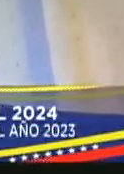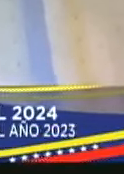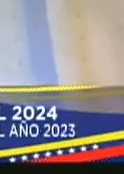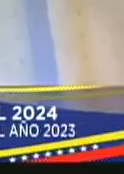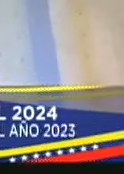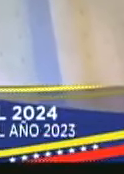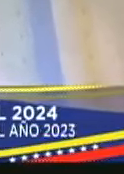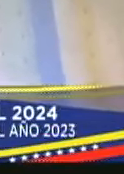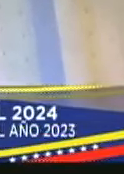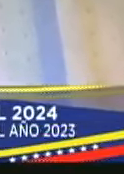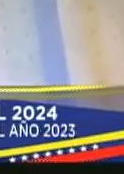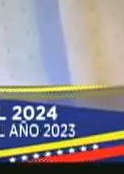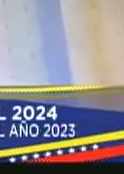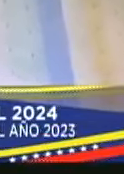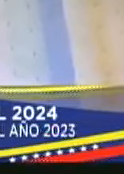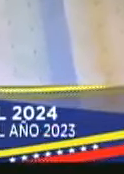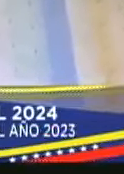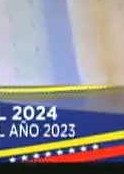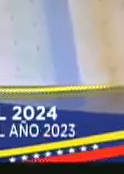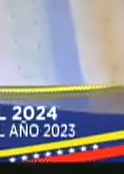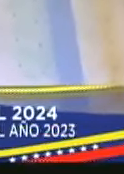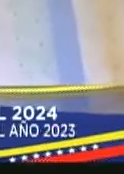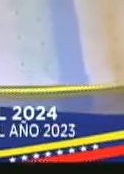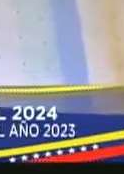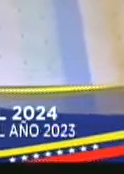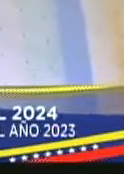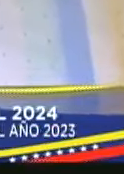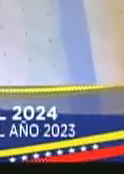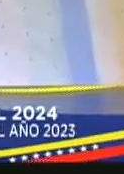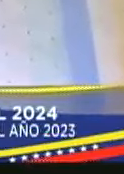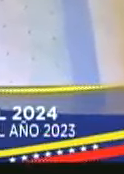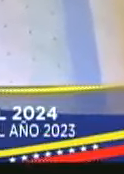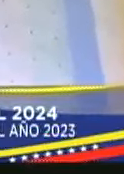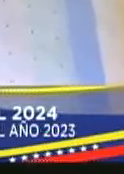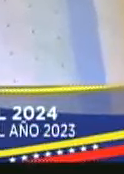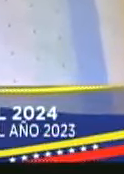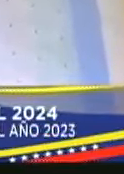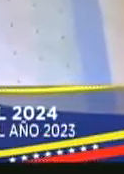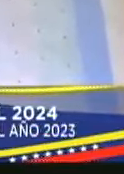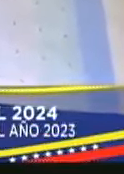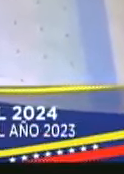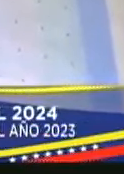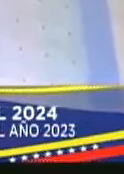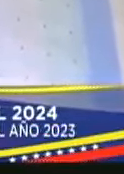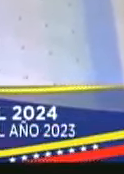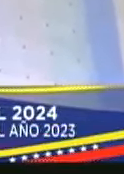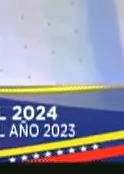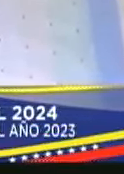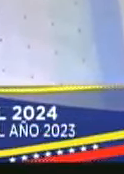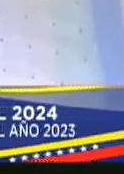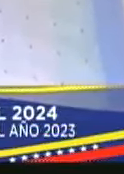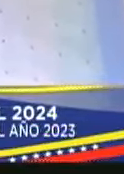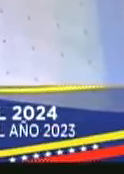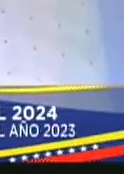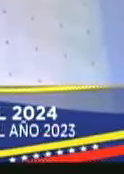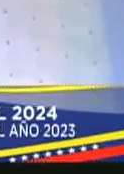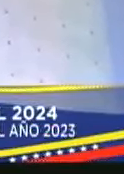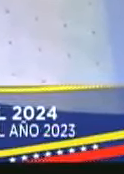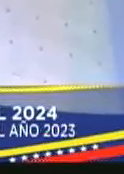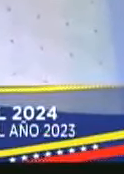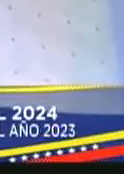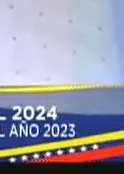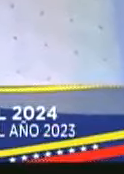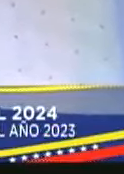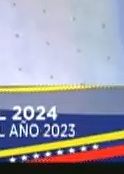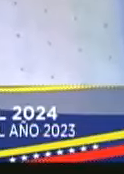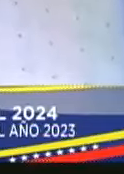insoslayable de participar activamente en los cambios que demanda la nueva época, de avanzar sobre lo conquistado en el ejercicio fiscal